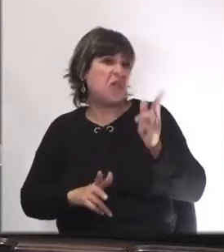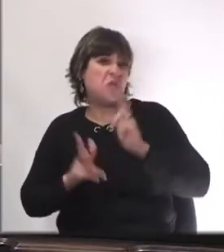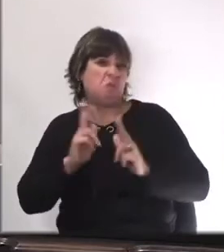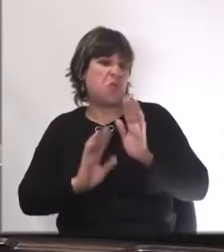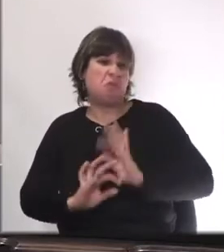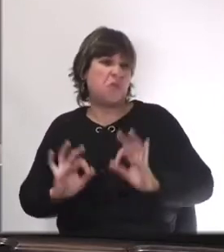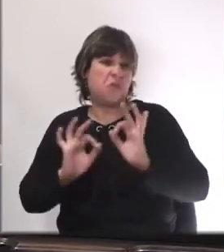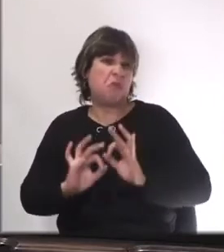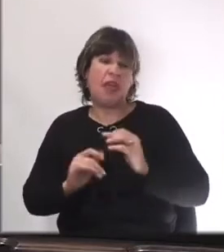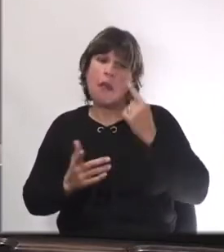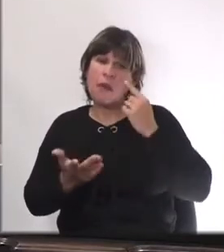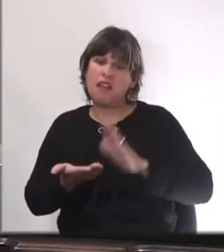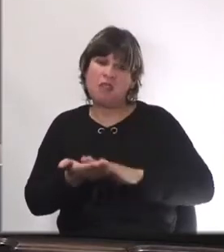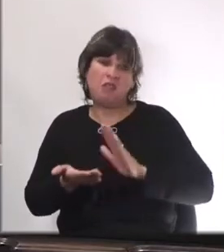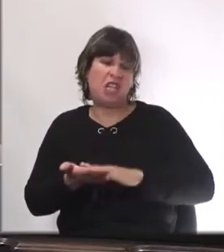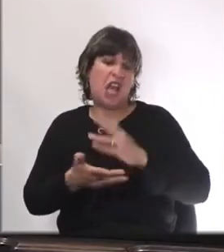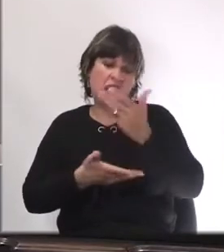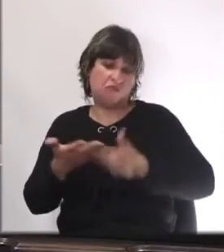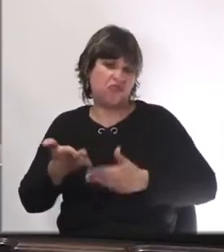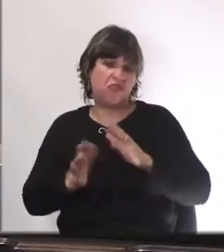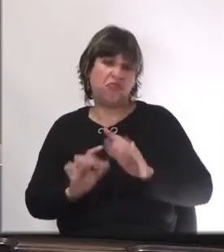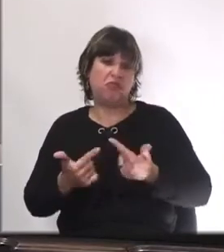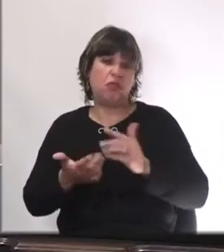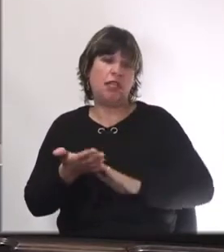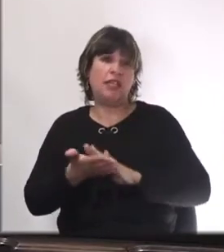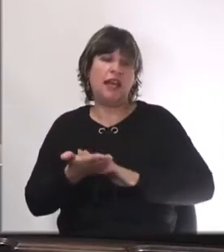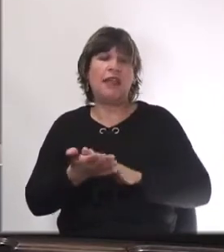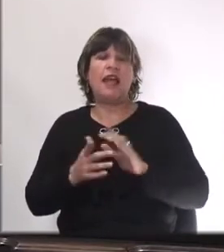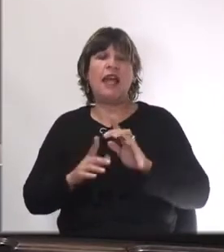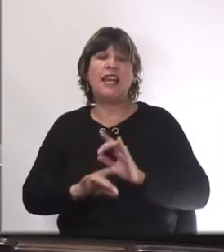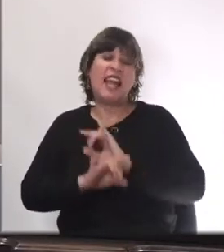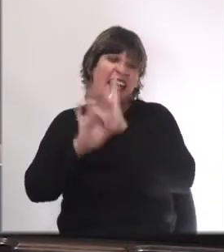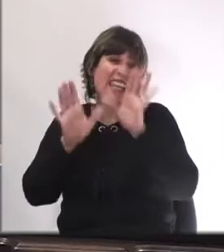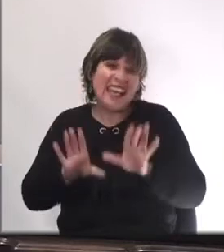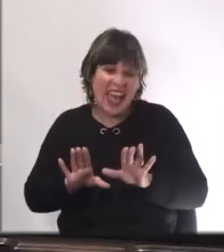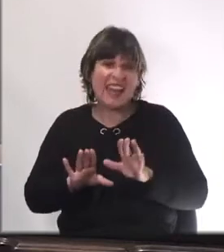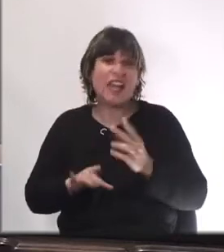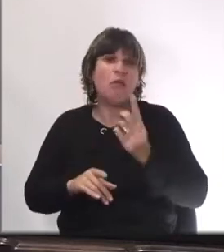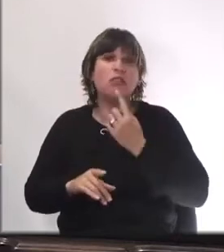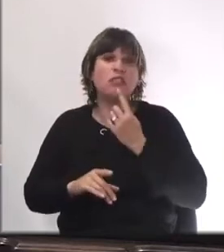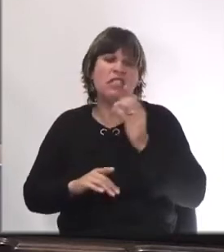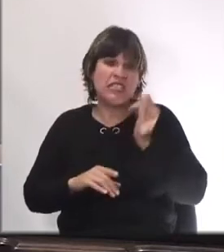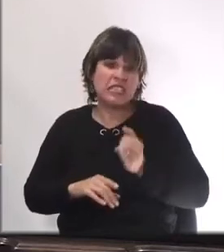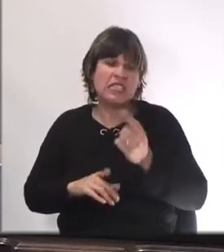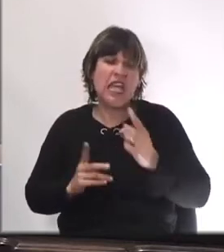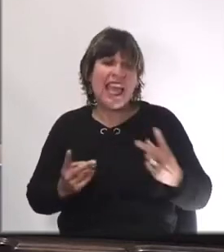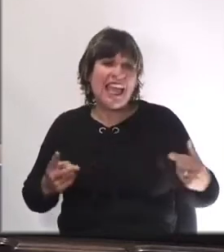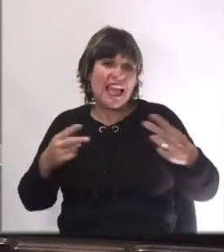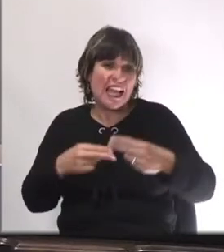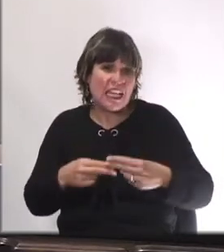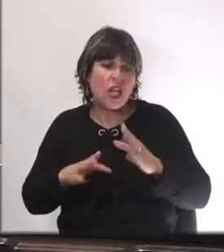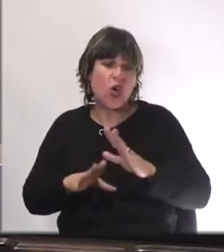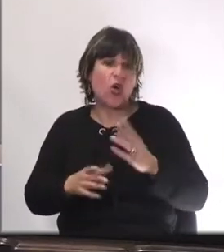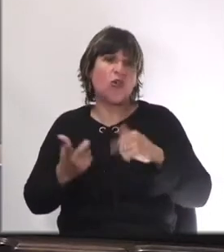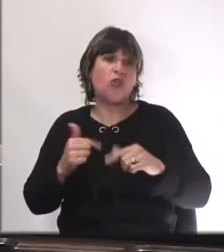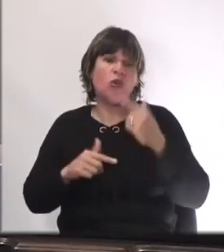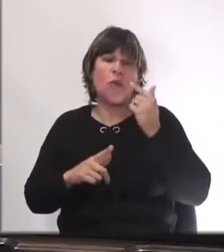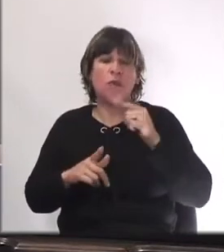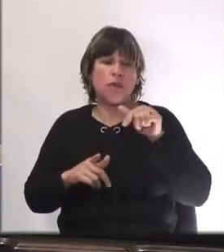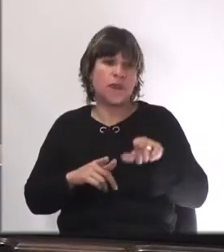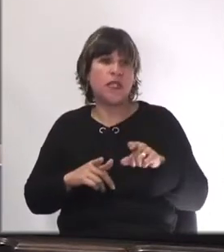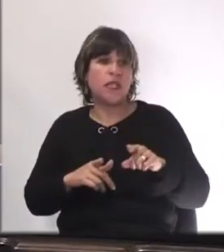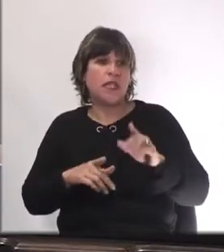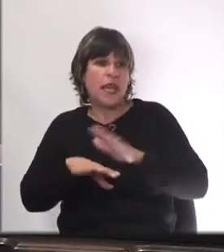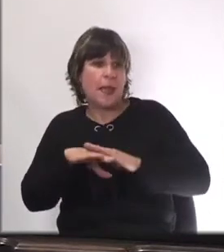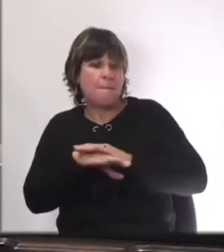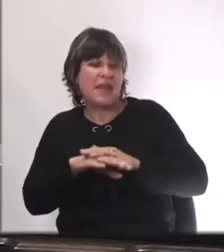verificarlo. O sea, la única política que aparece clara es el recorte a costa de un deterioro en